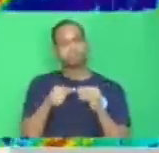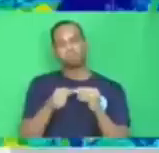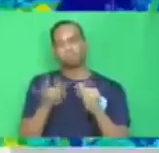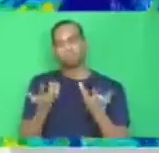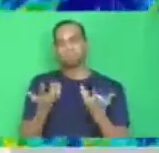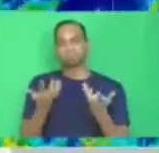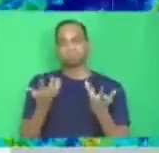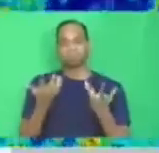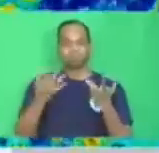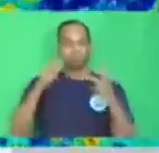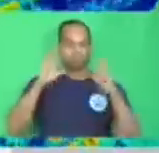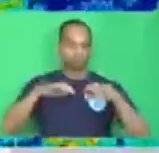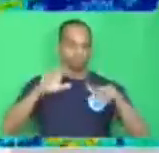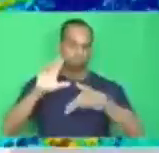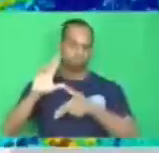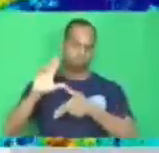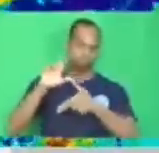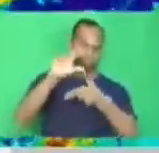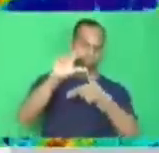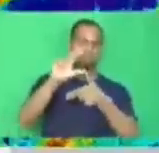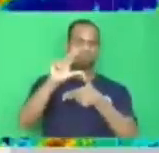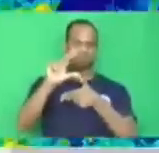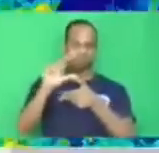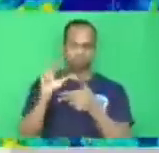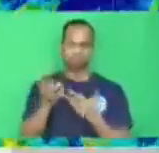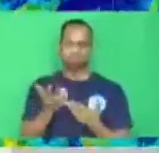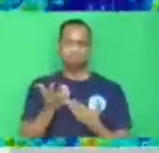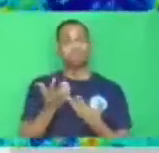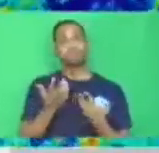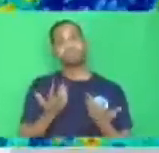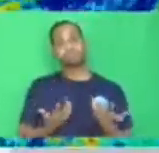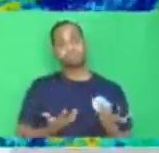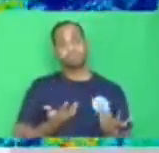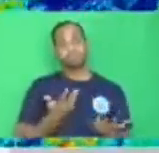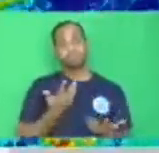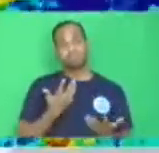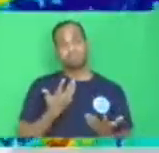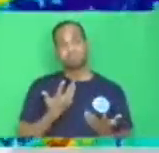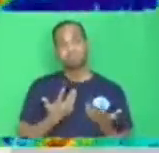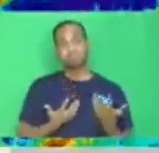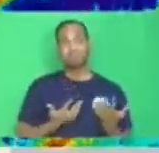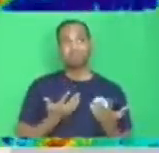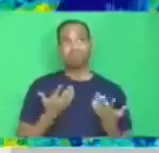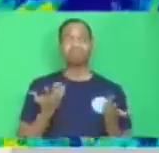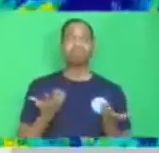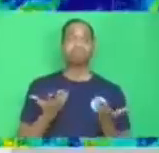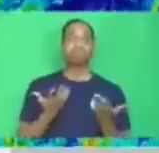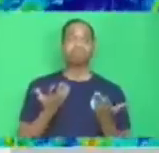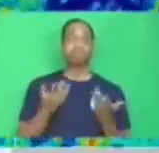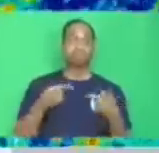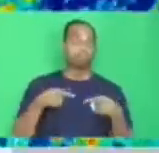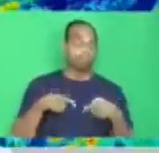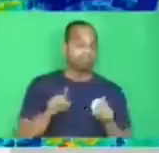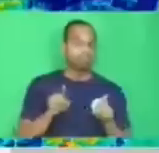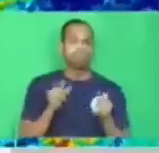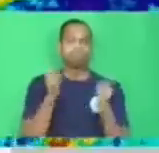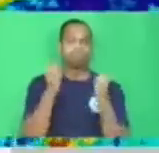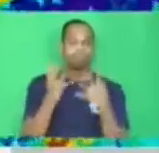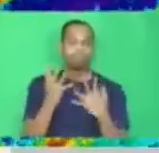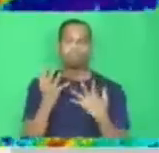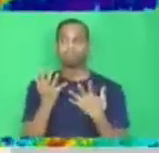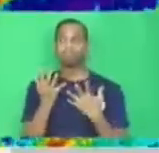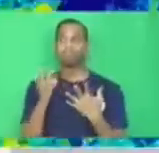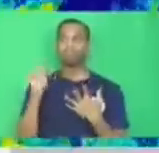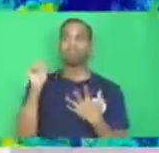relación a este evento meteorológico, que aunque la mayoría de las